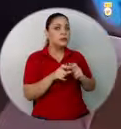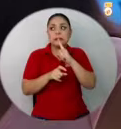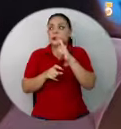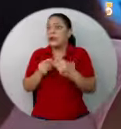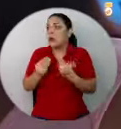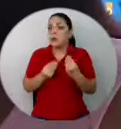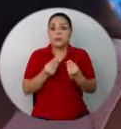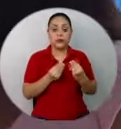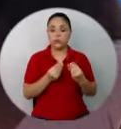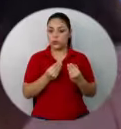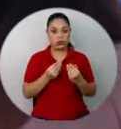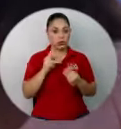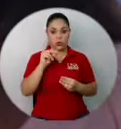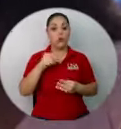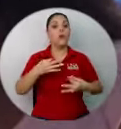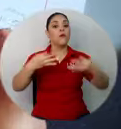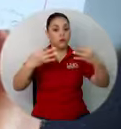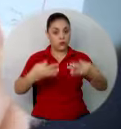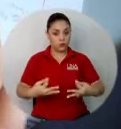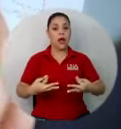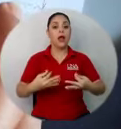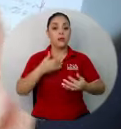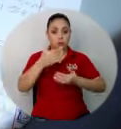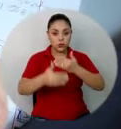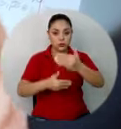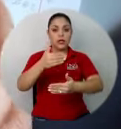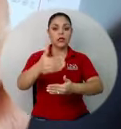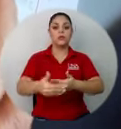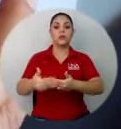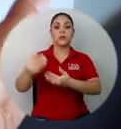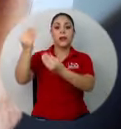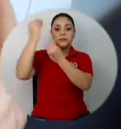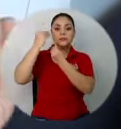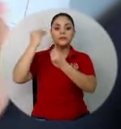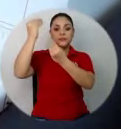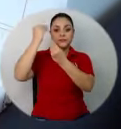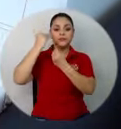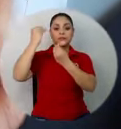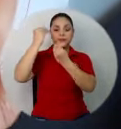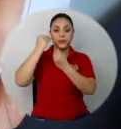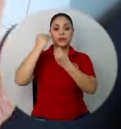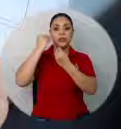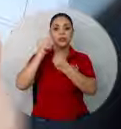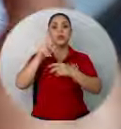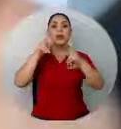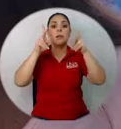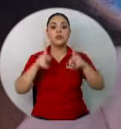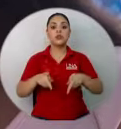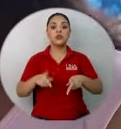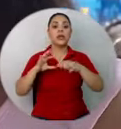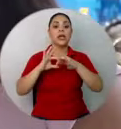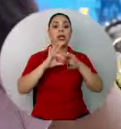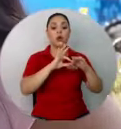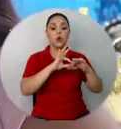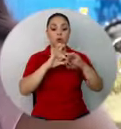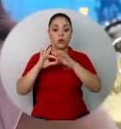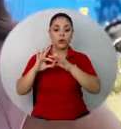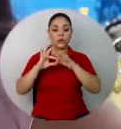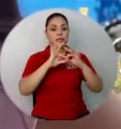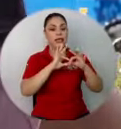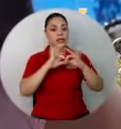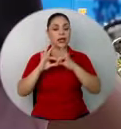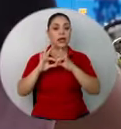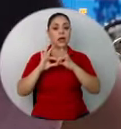¿no? De forma, formalmente tiene que recibir un proceso de inducción y una persona con la que coordine esa inducción. Eso